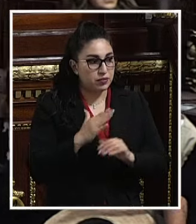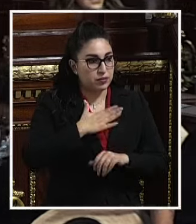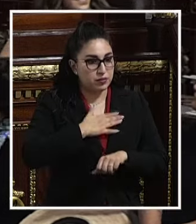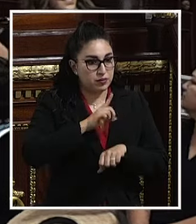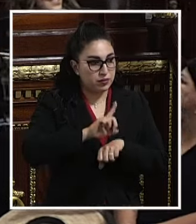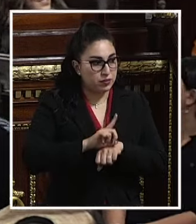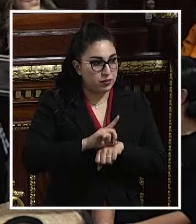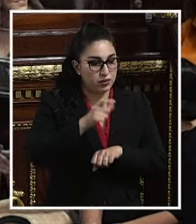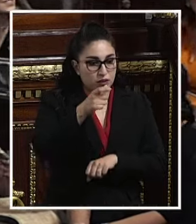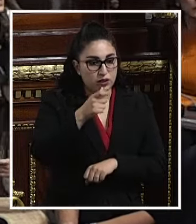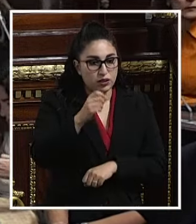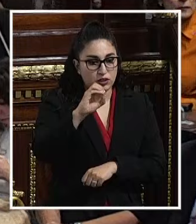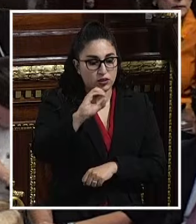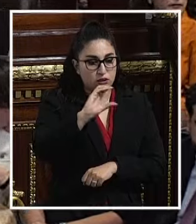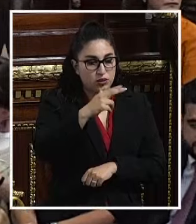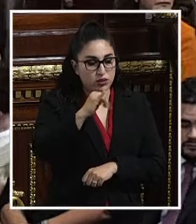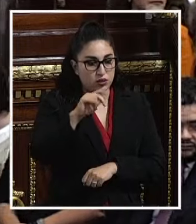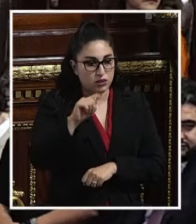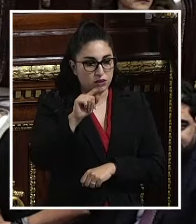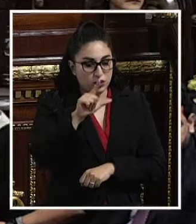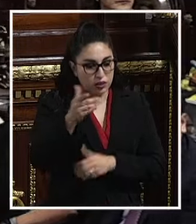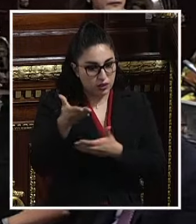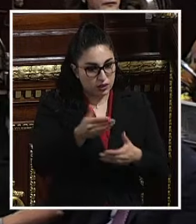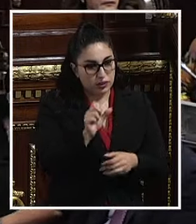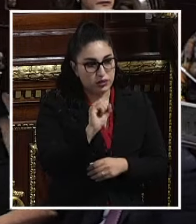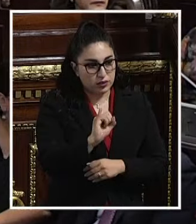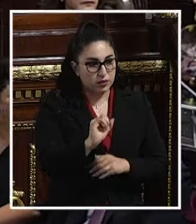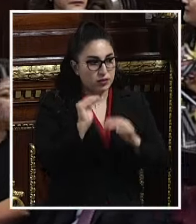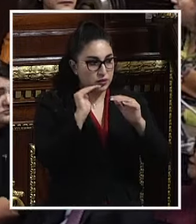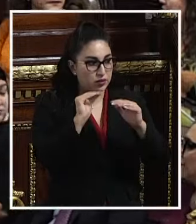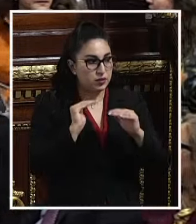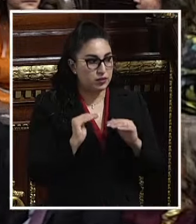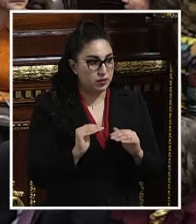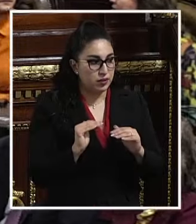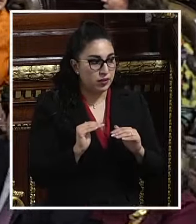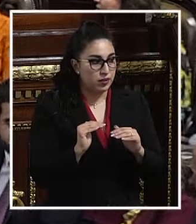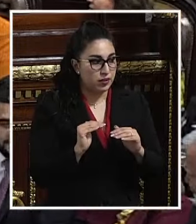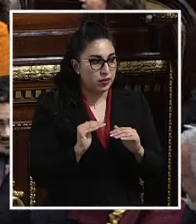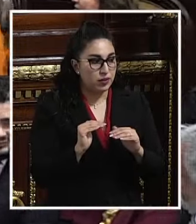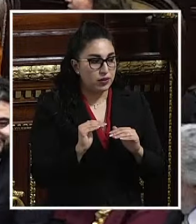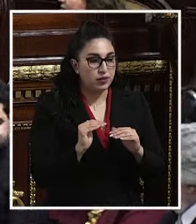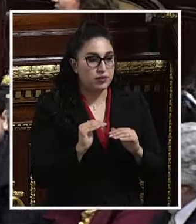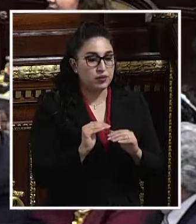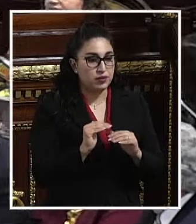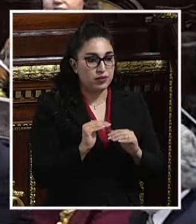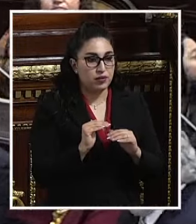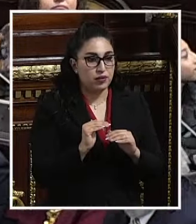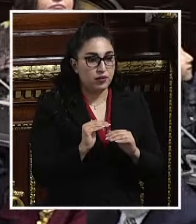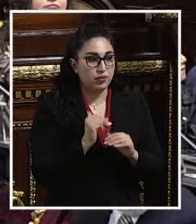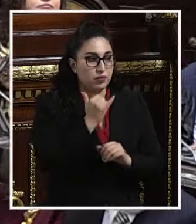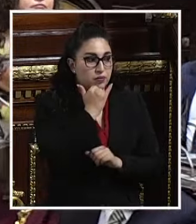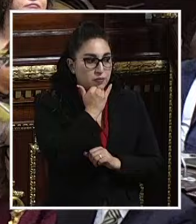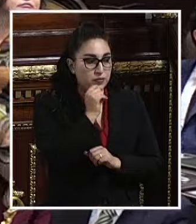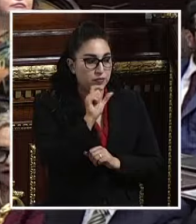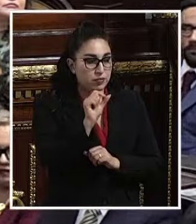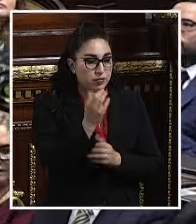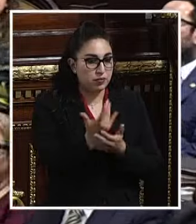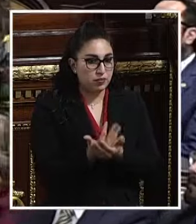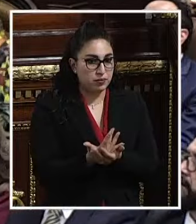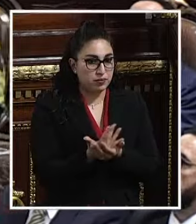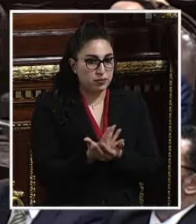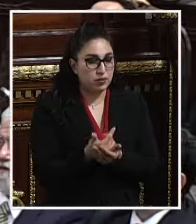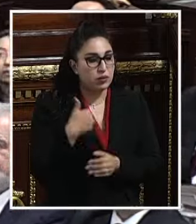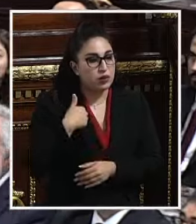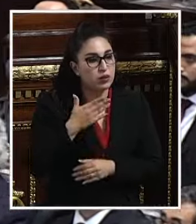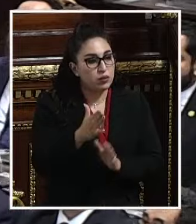Buenos días, Xochitl Bravo Espinosa, presente. ¿Quieres que? Buenos días. Diputadas y diputados,